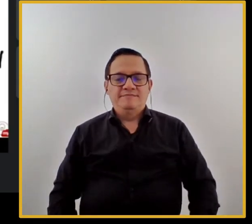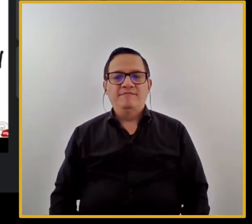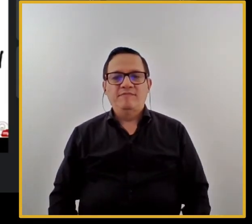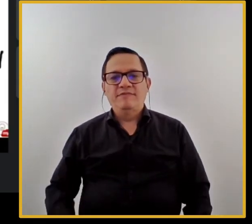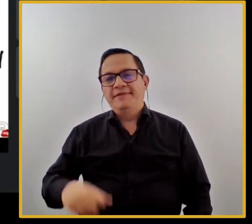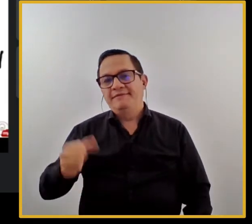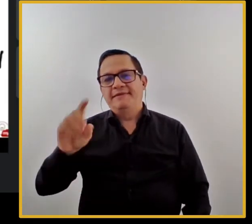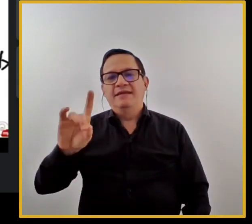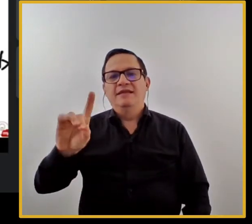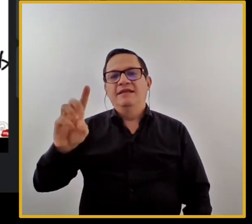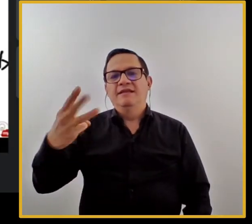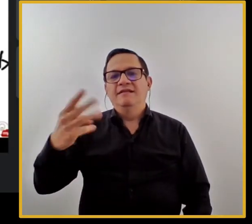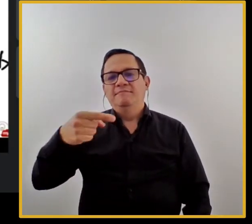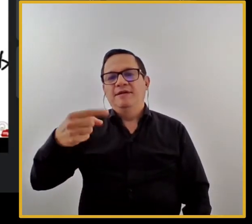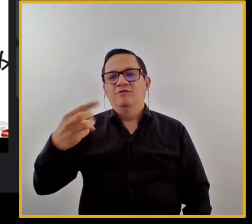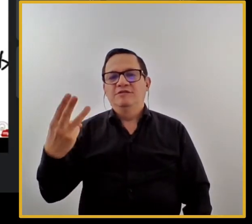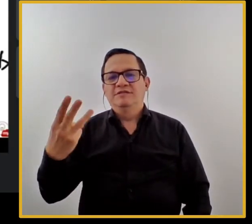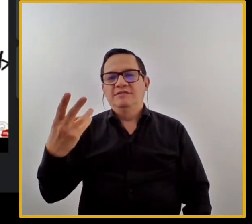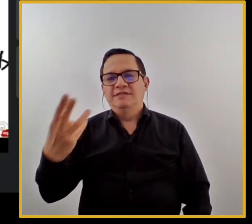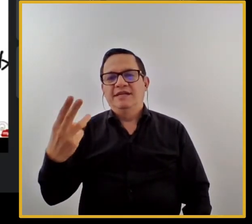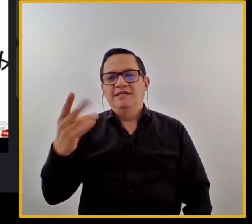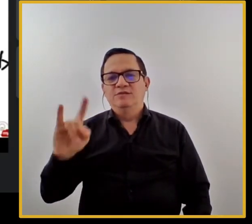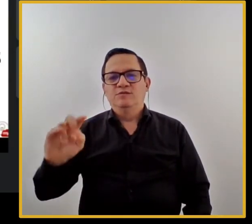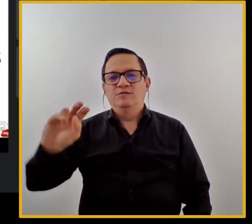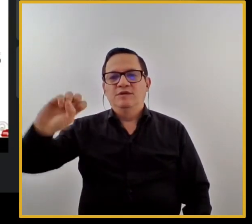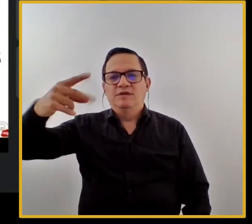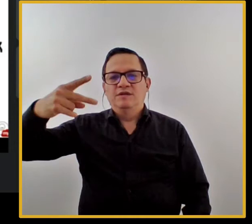a la 3 por dx.